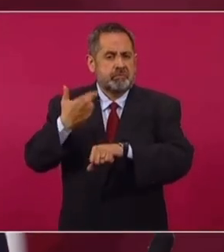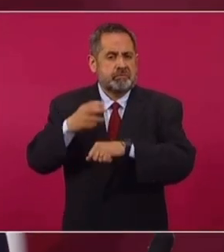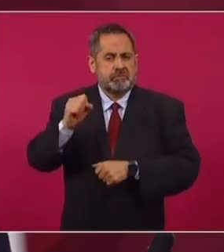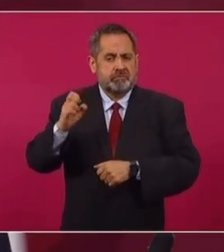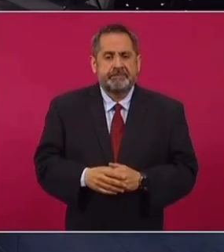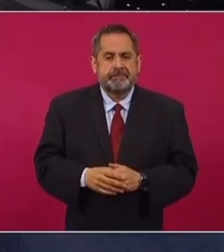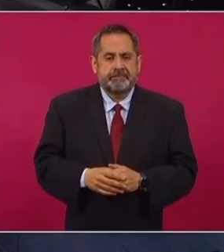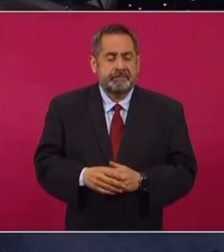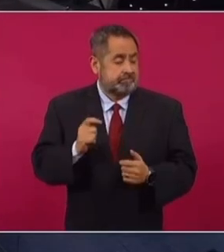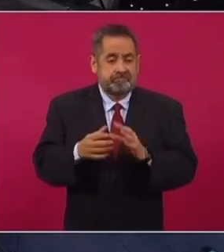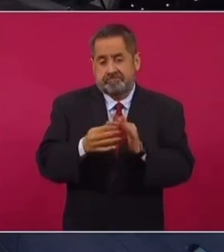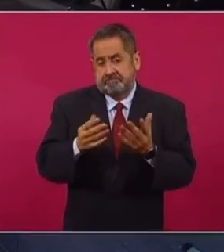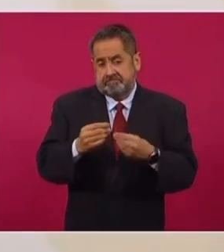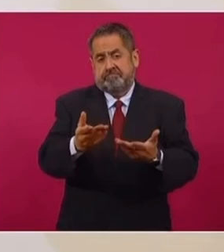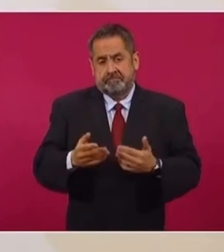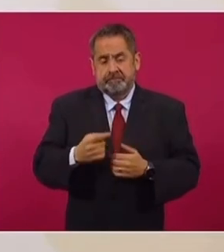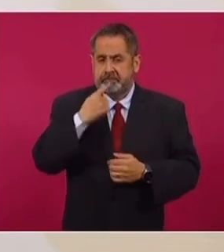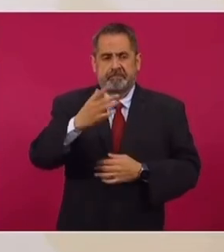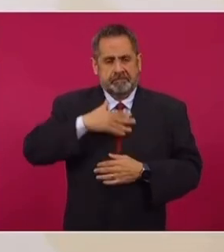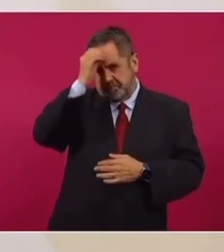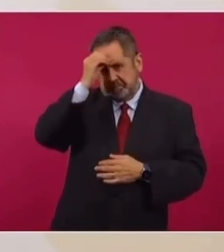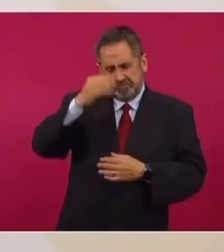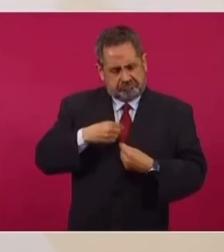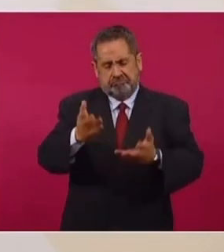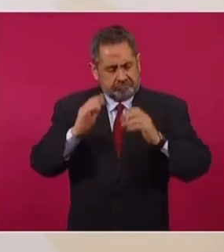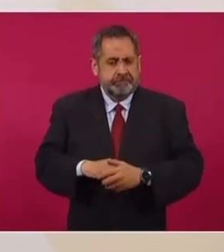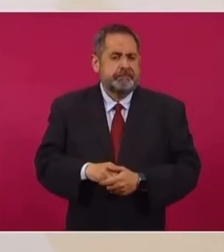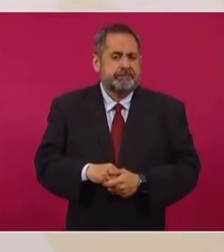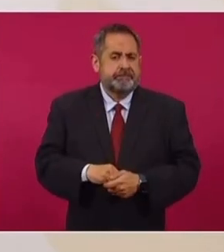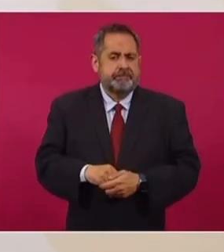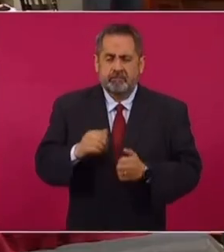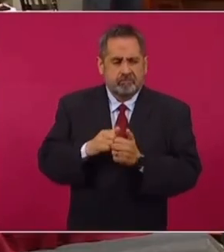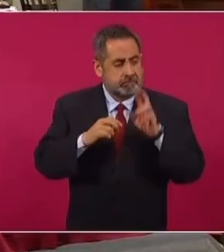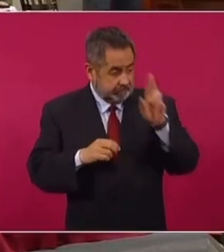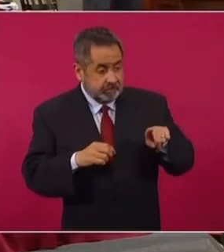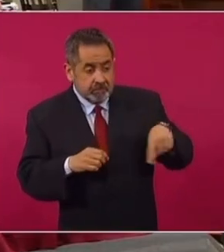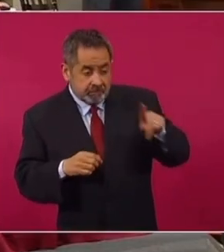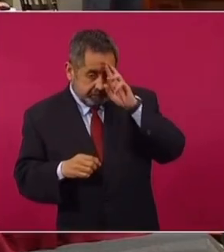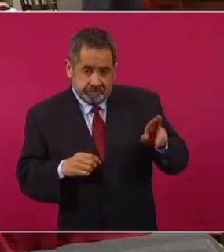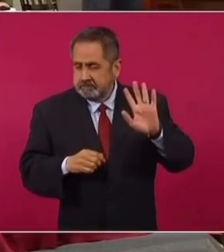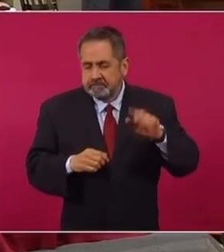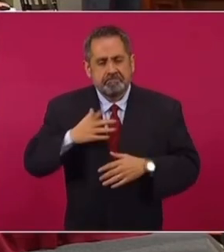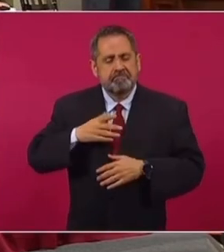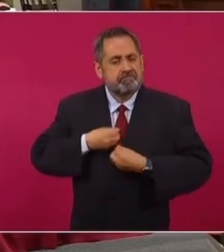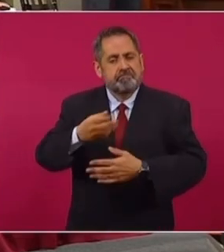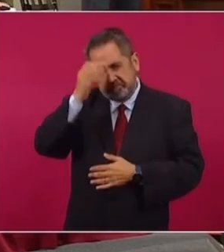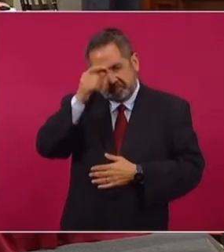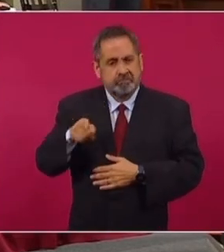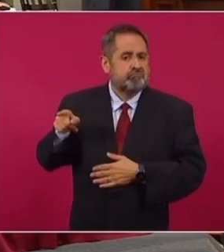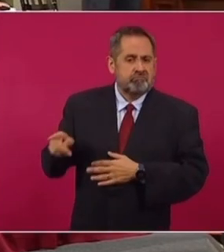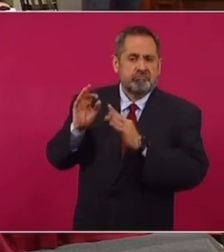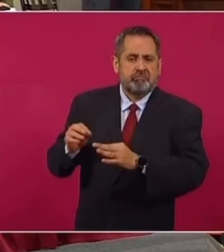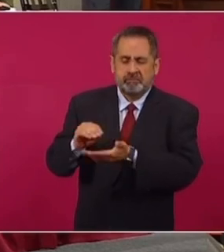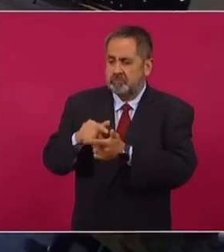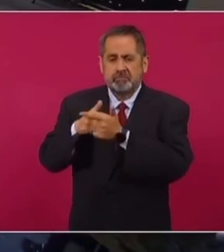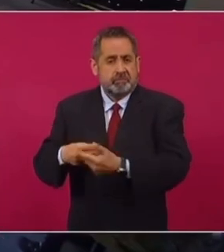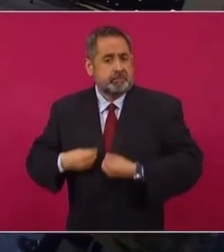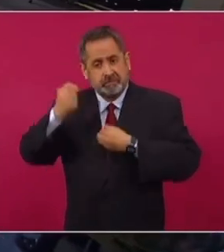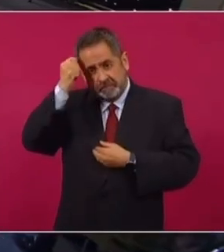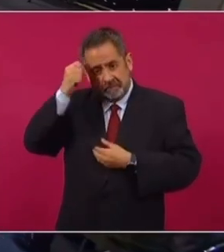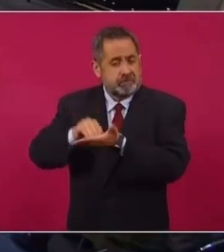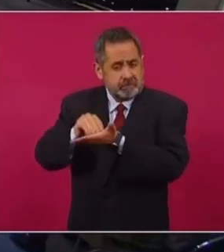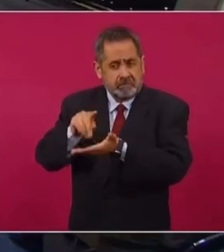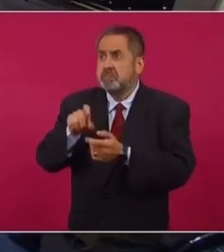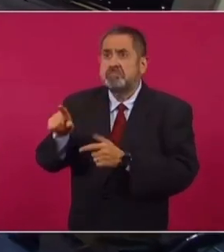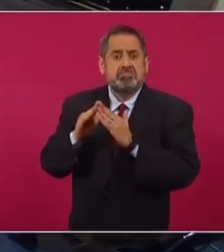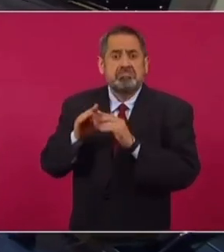secretaria de Educación. Además, que yo dé mi opinión, respetando la opinión de todos. Pero ella sigue viviendo en Texcoco,